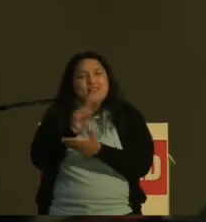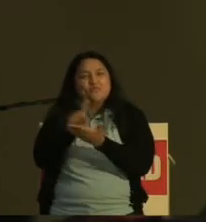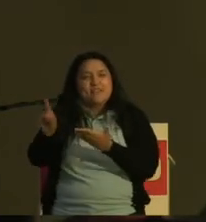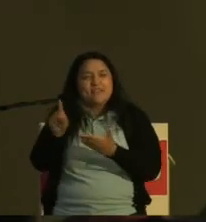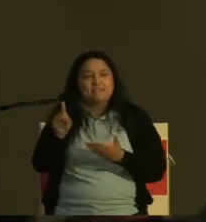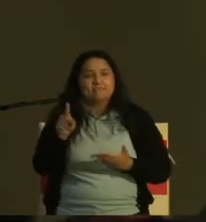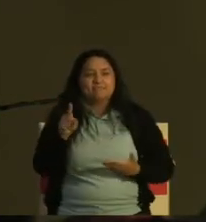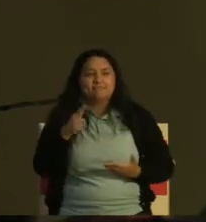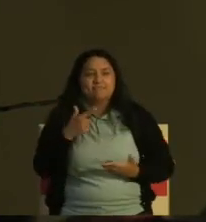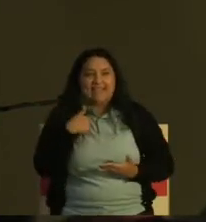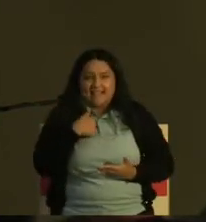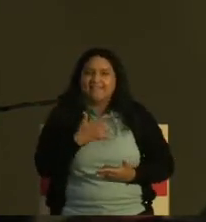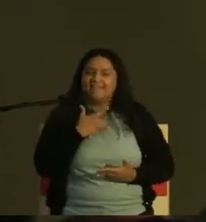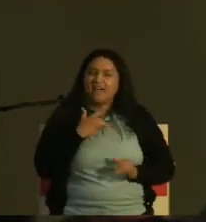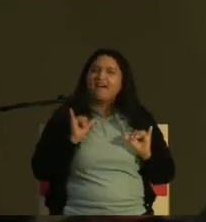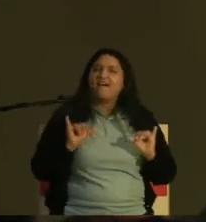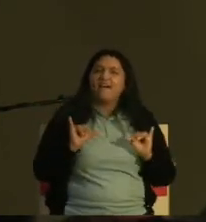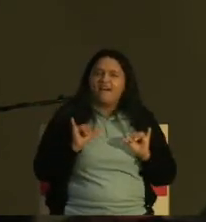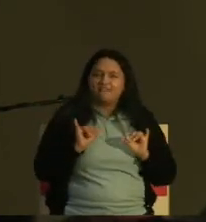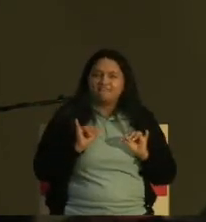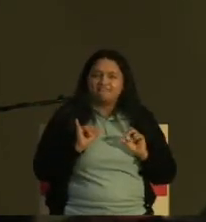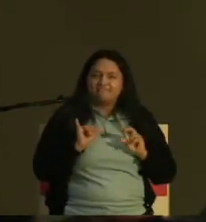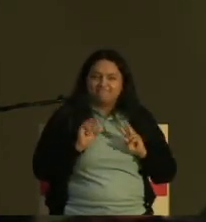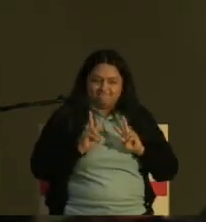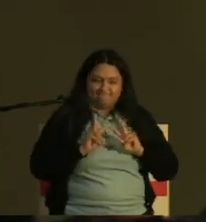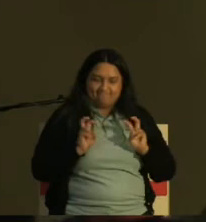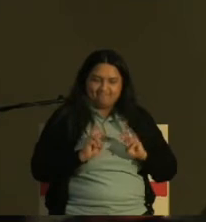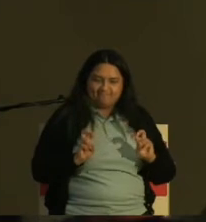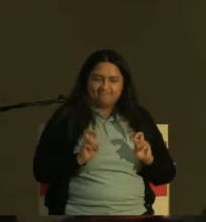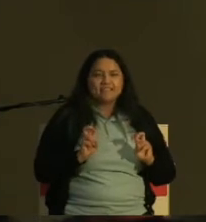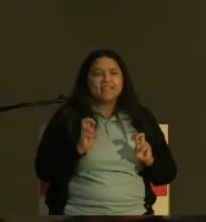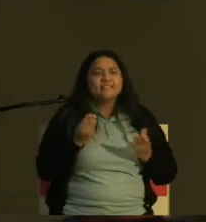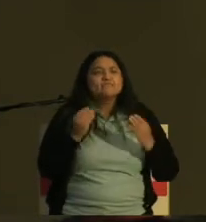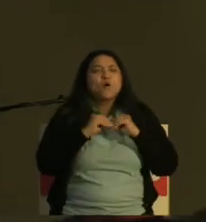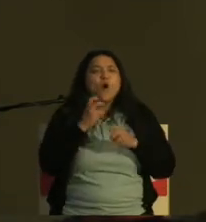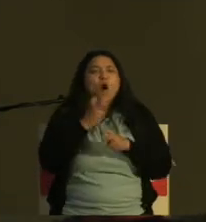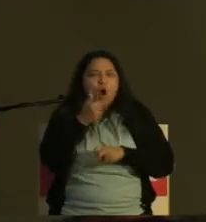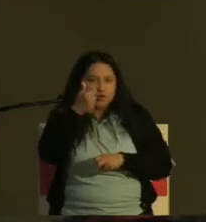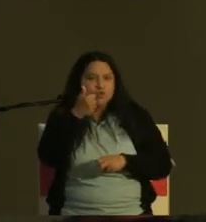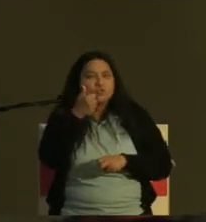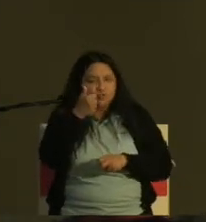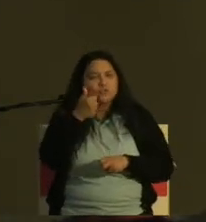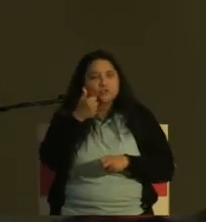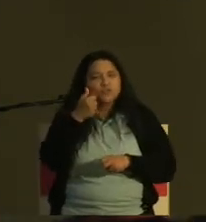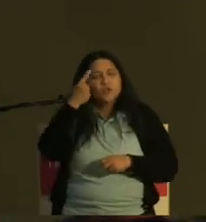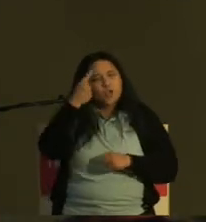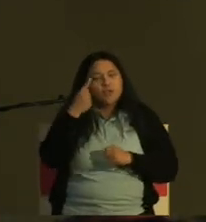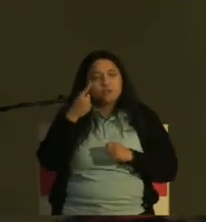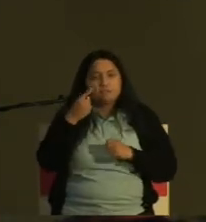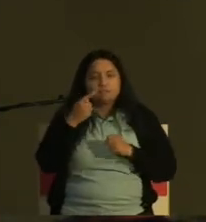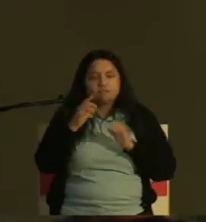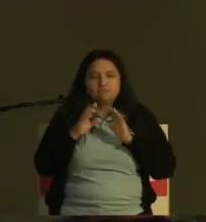poder realmente leerme. Porque es lo más difícil que le ocurre a un autor, tener la distancia necesaria